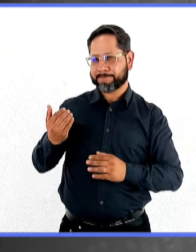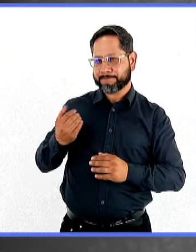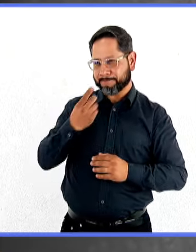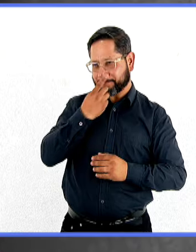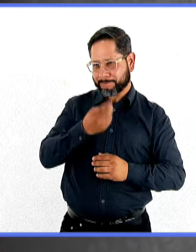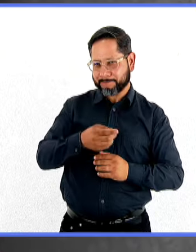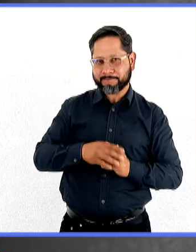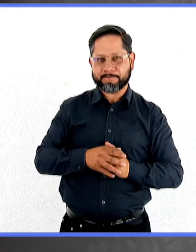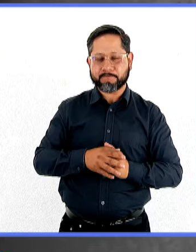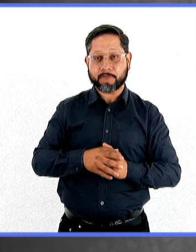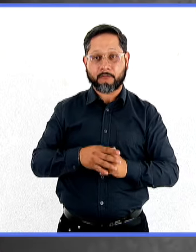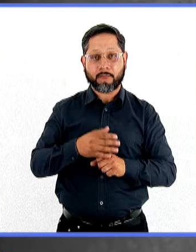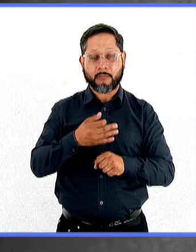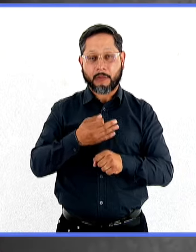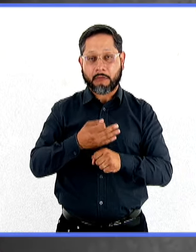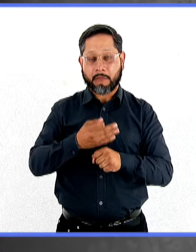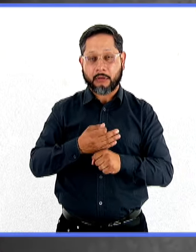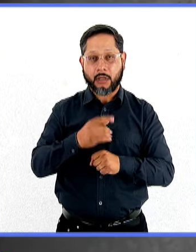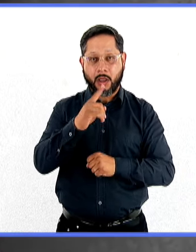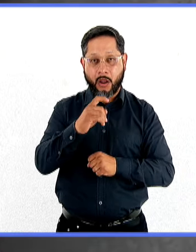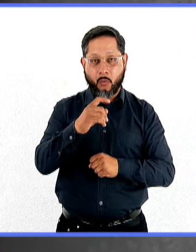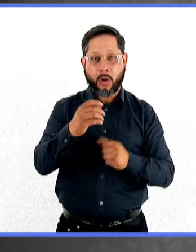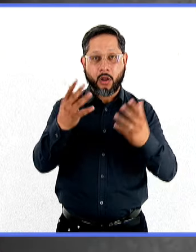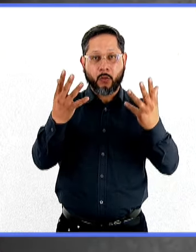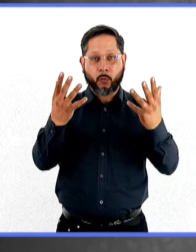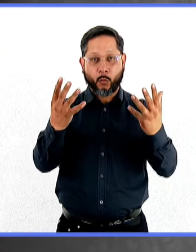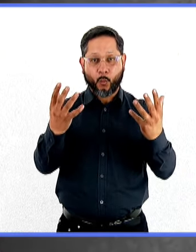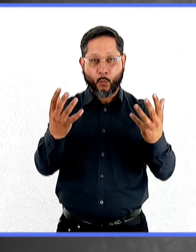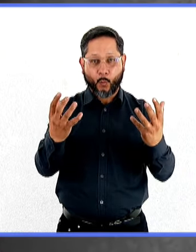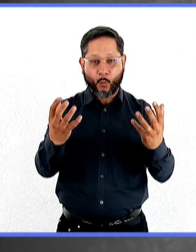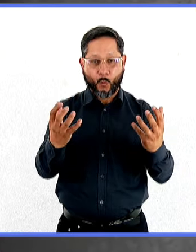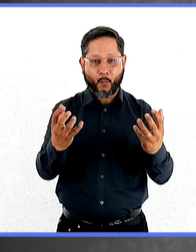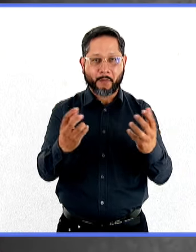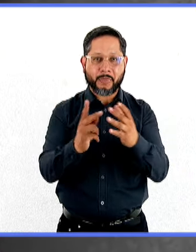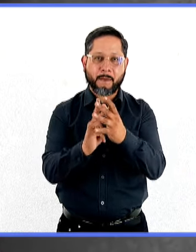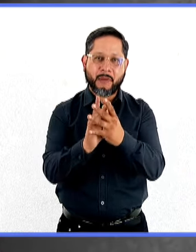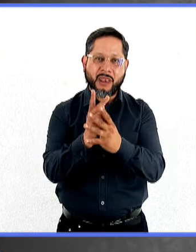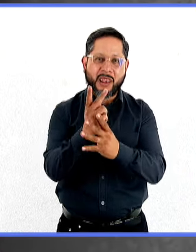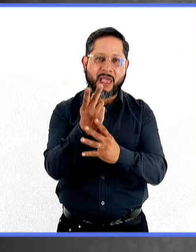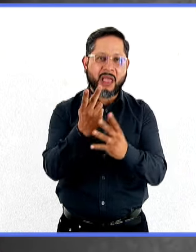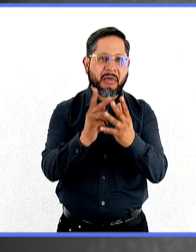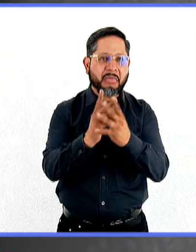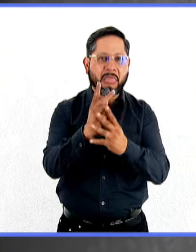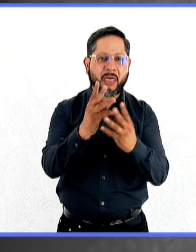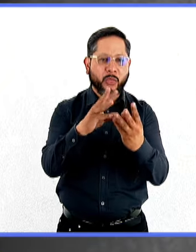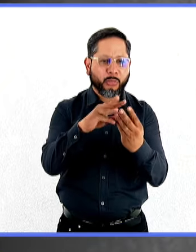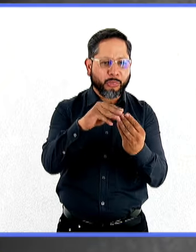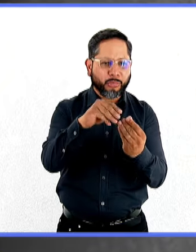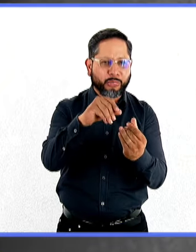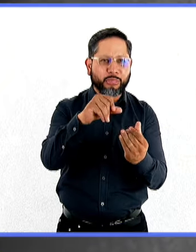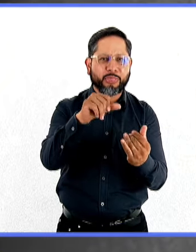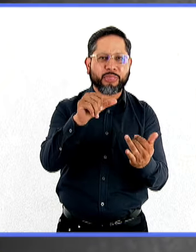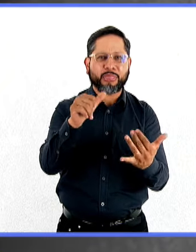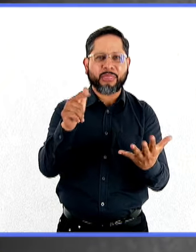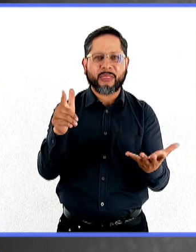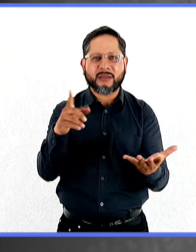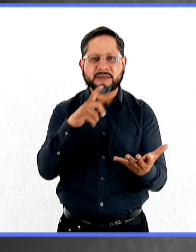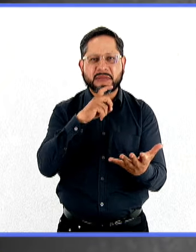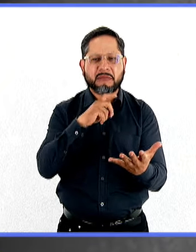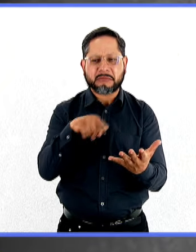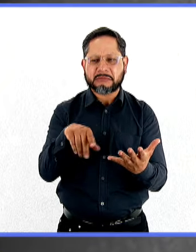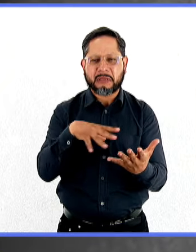dadas las condiciones de sequía la vegetación está muy seca pero pero sobre todo todo el